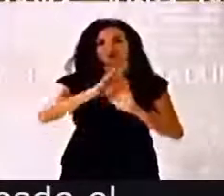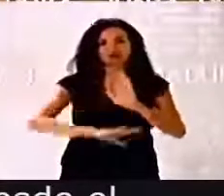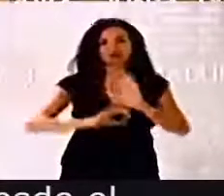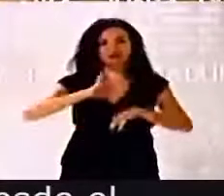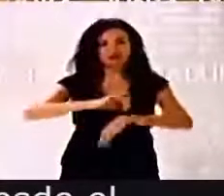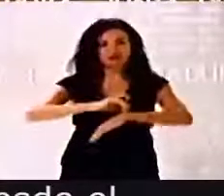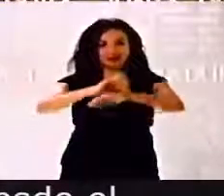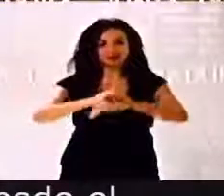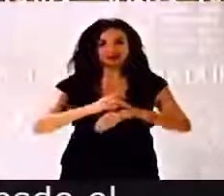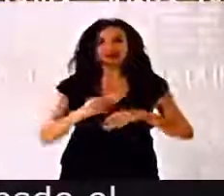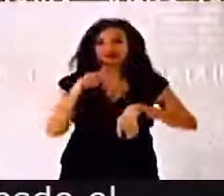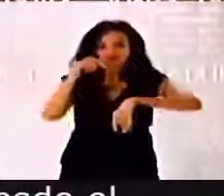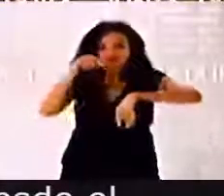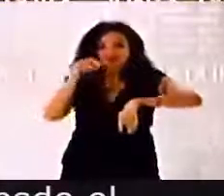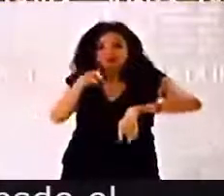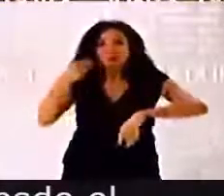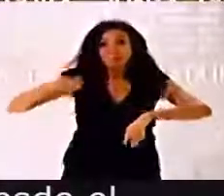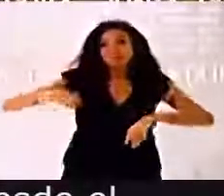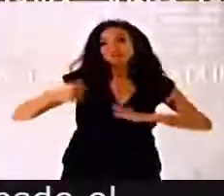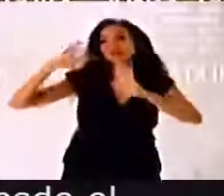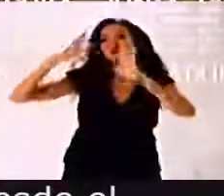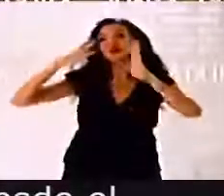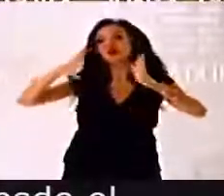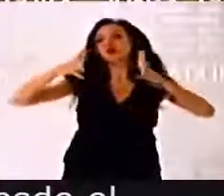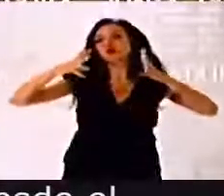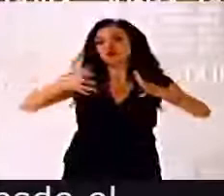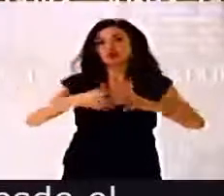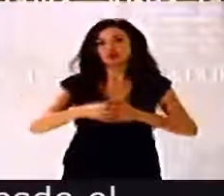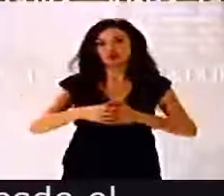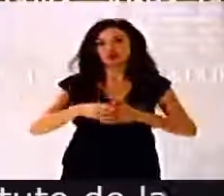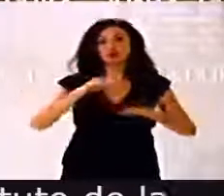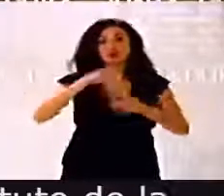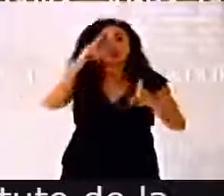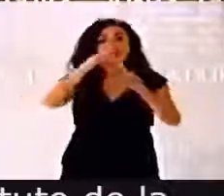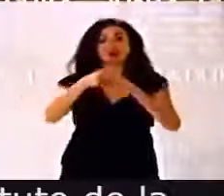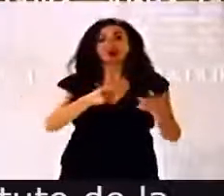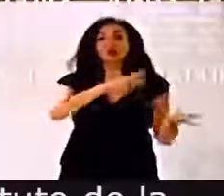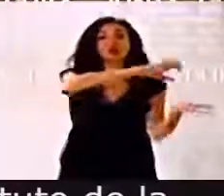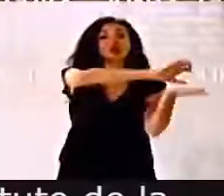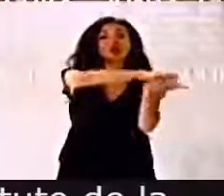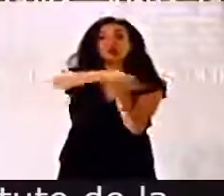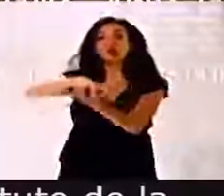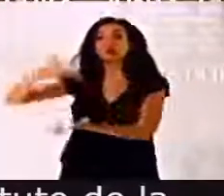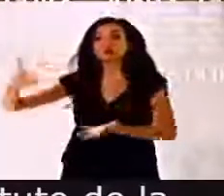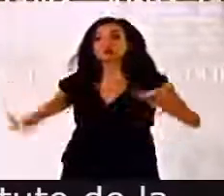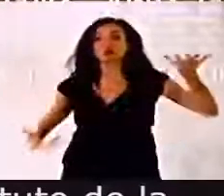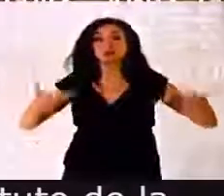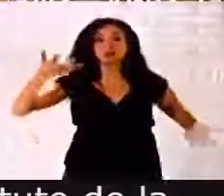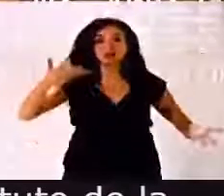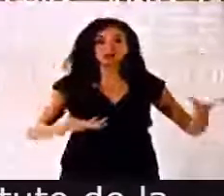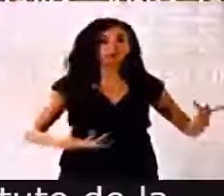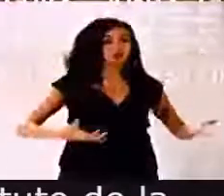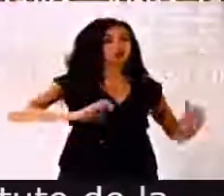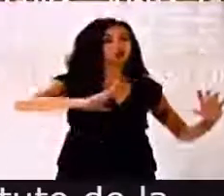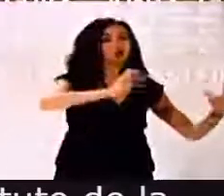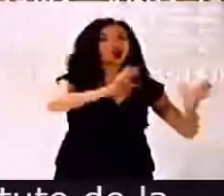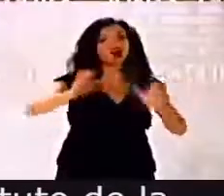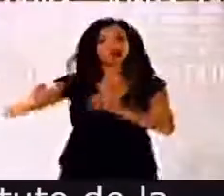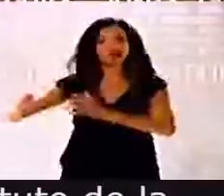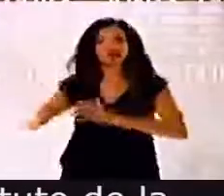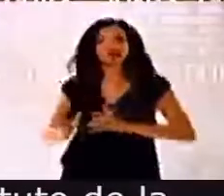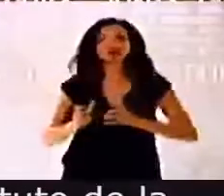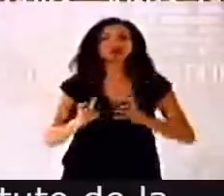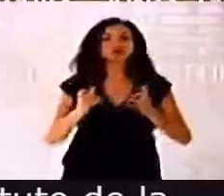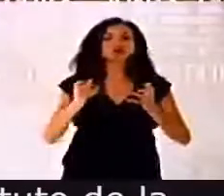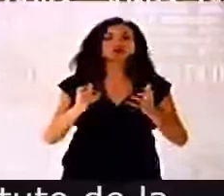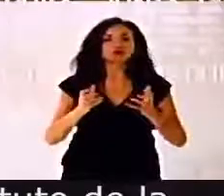son recomendaciones, pero vienen a resolver las dudas que todos esos colectivos que agrupan a mucha gente en la región nos